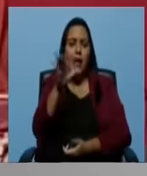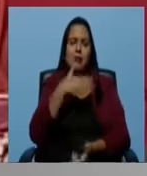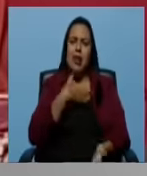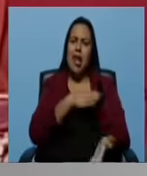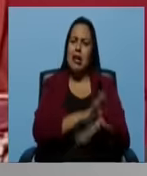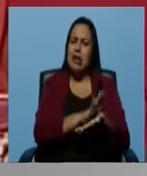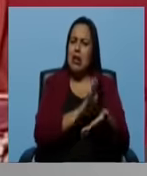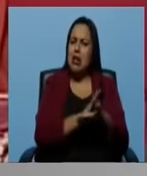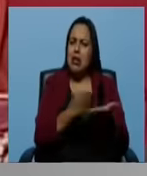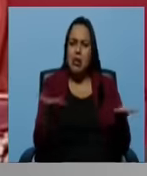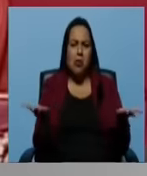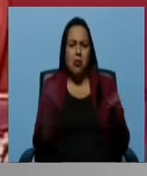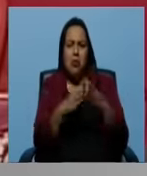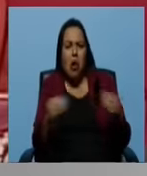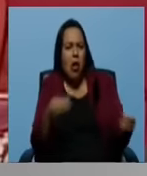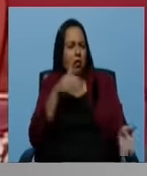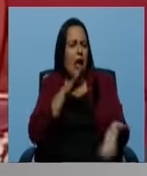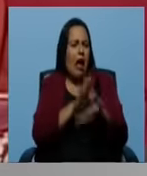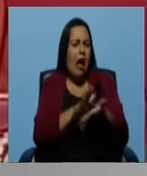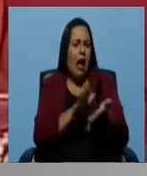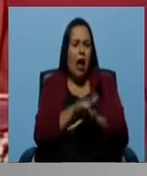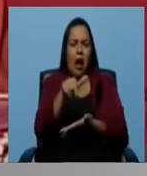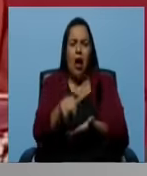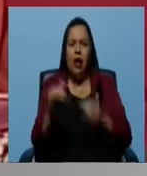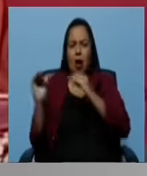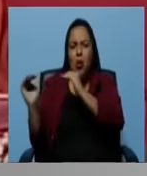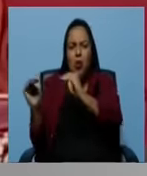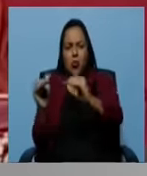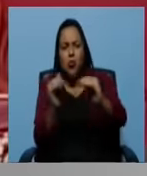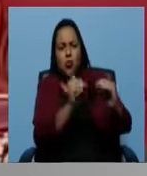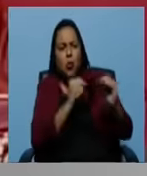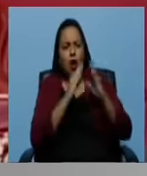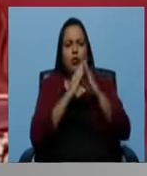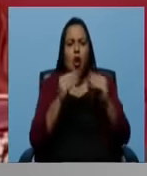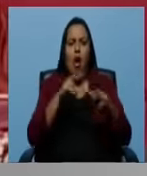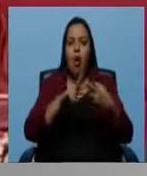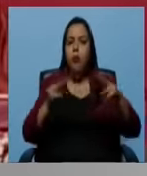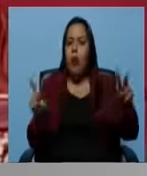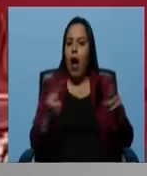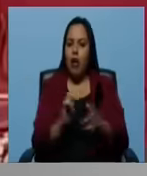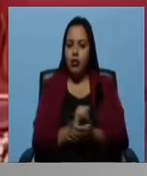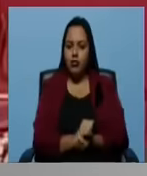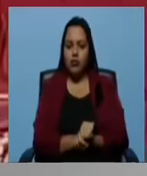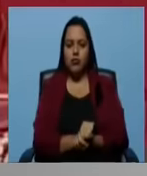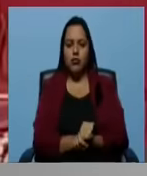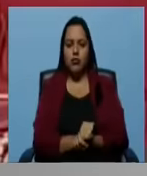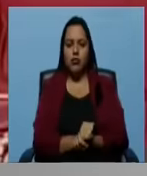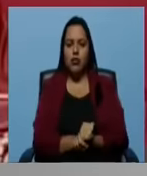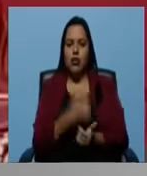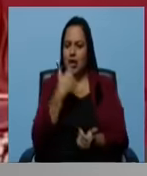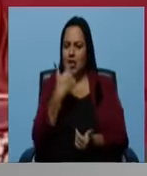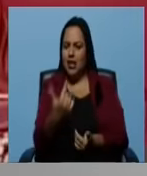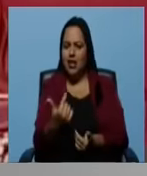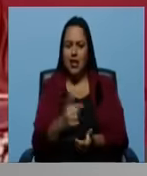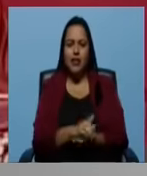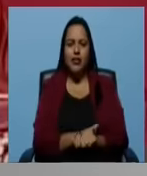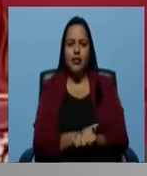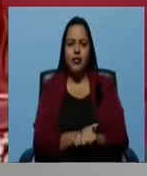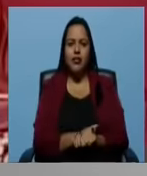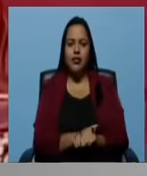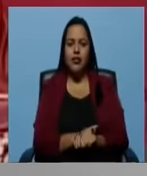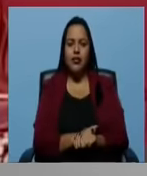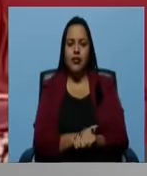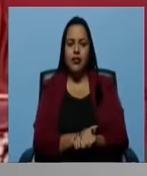en tranquilidad. Aquí sí es verdad que todo está en santa paz, dijera el querido